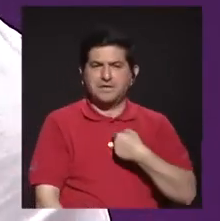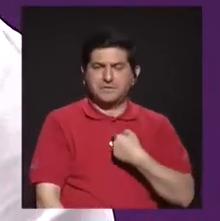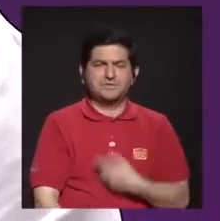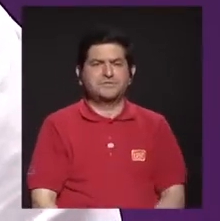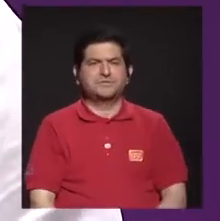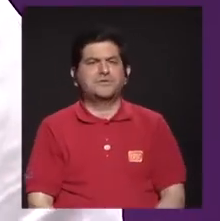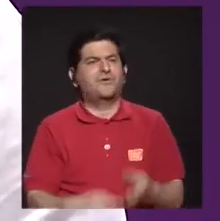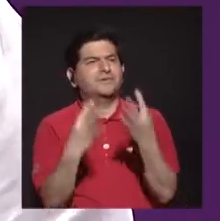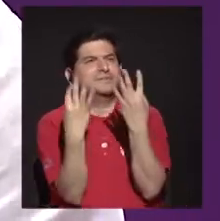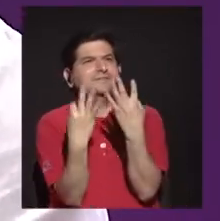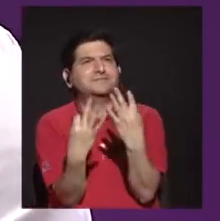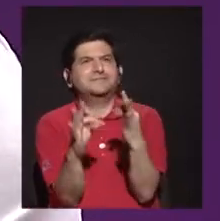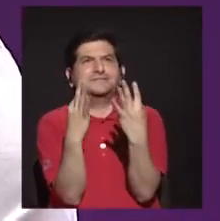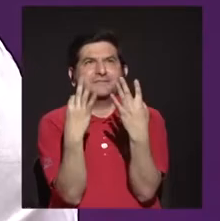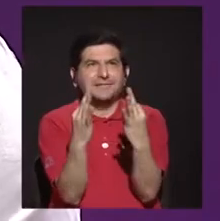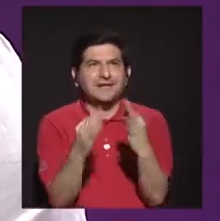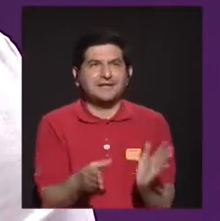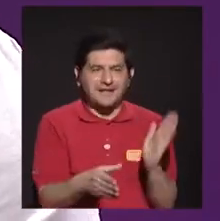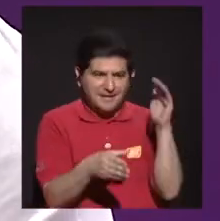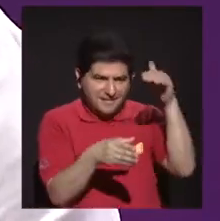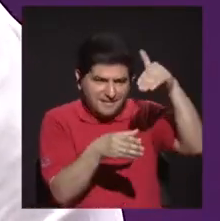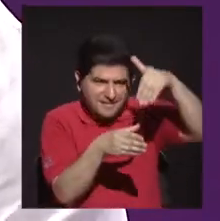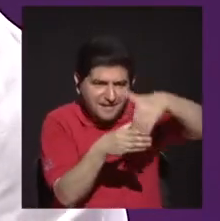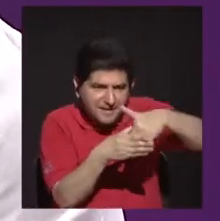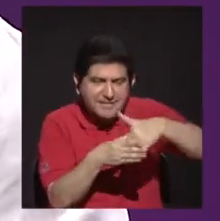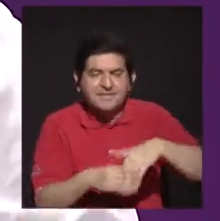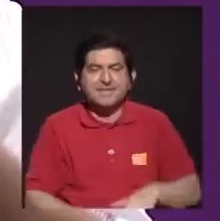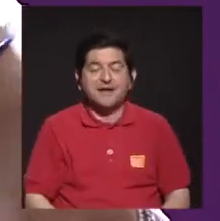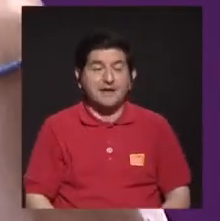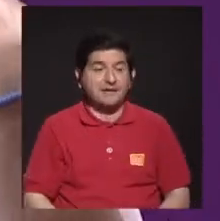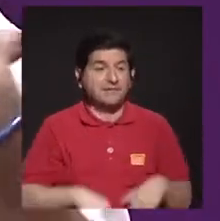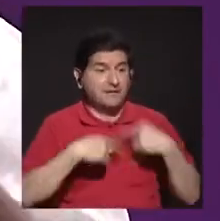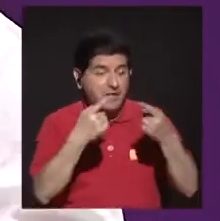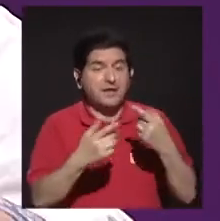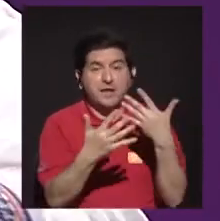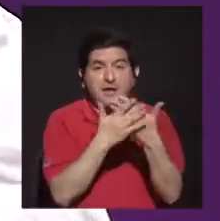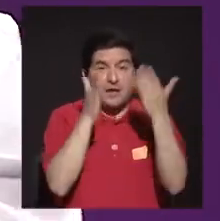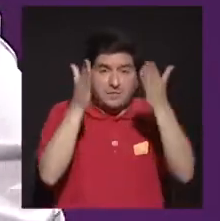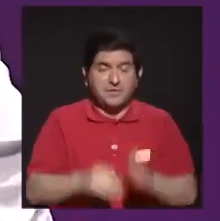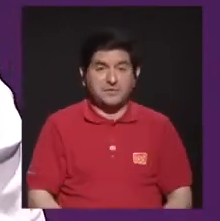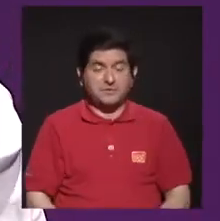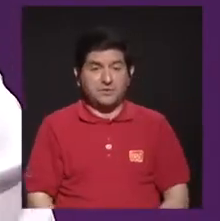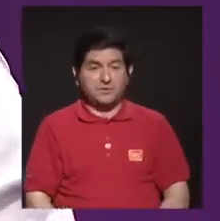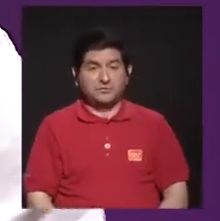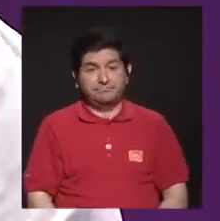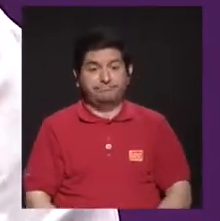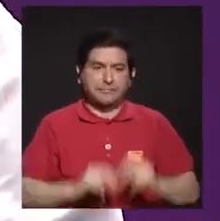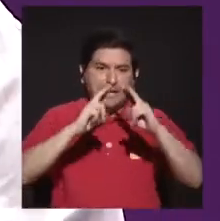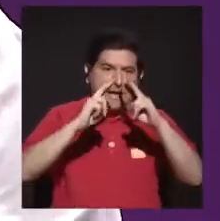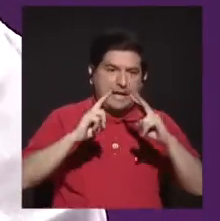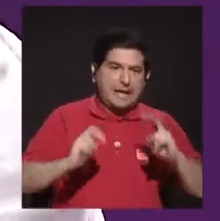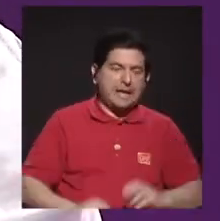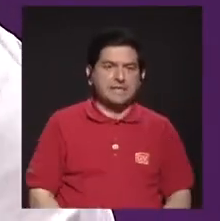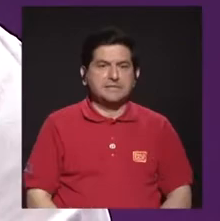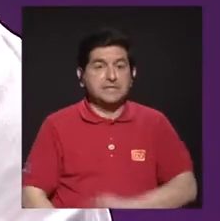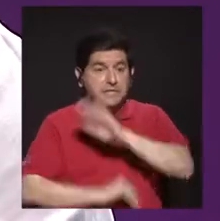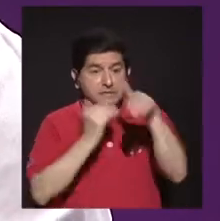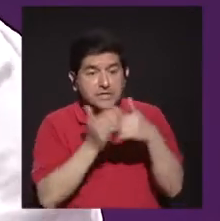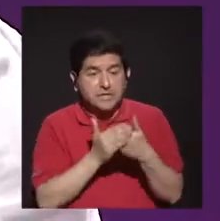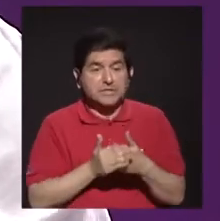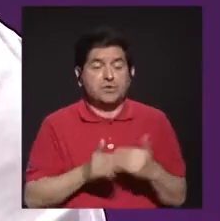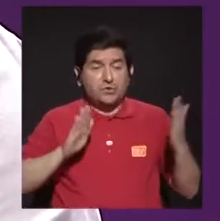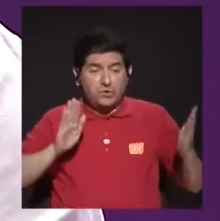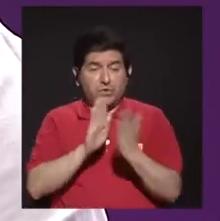a meterme, por así decirlo, a una prisión, ser examinada, enfrentar todas las odiseas, porque es un